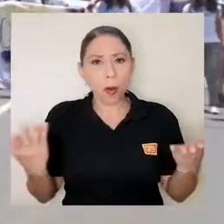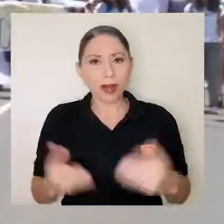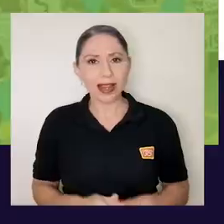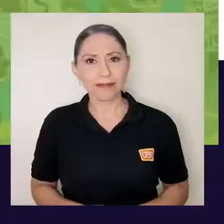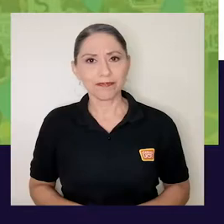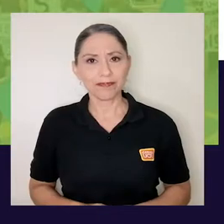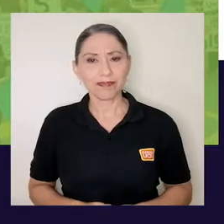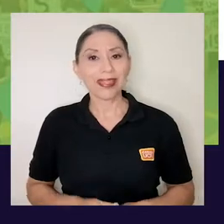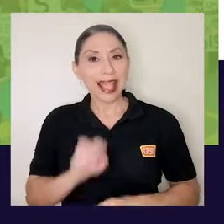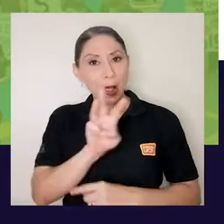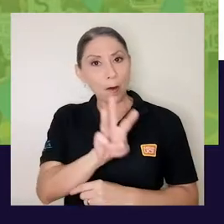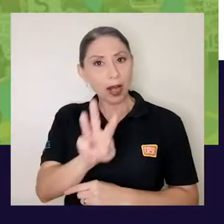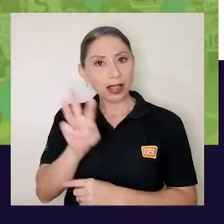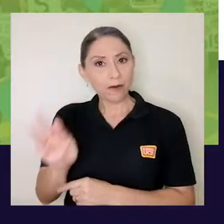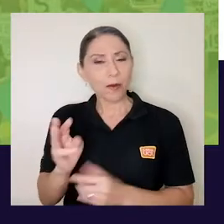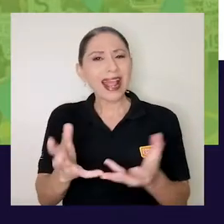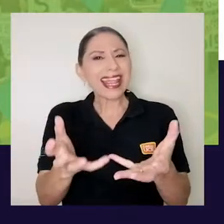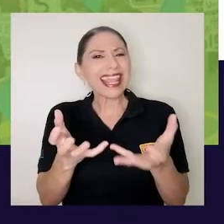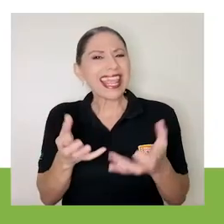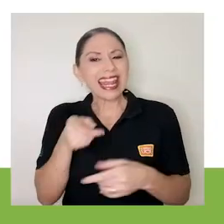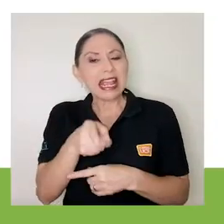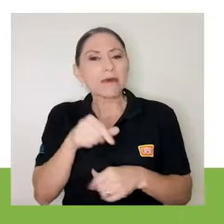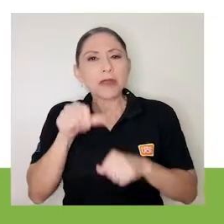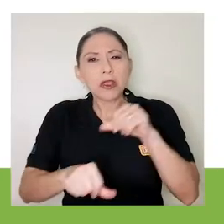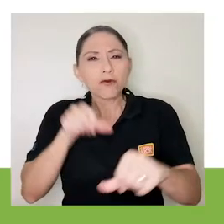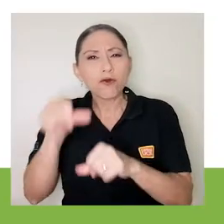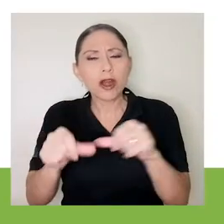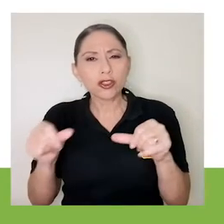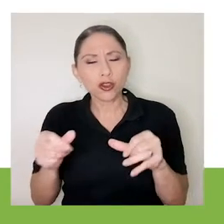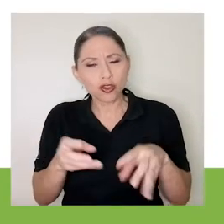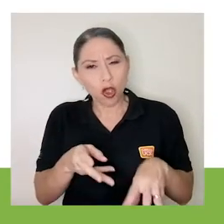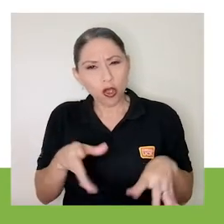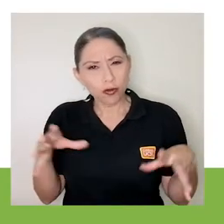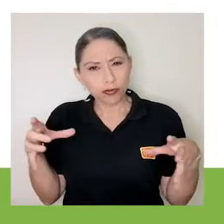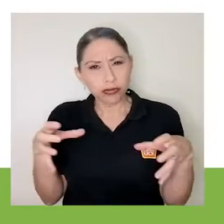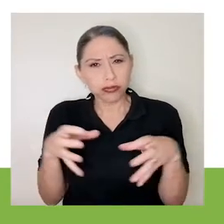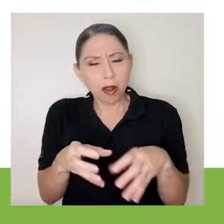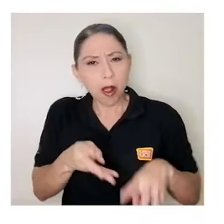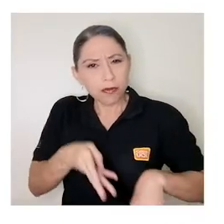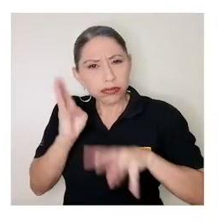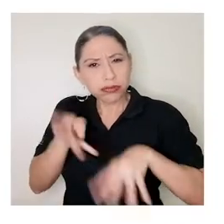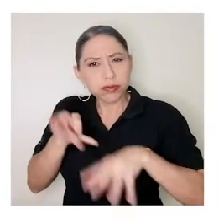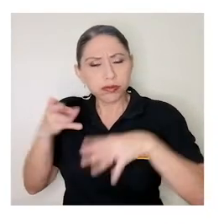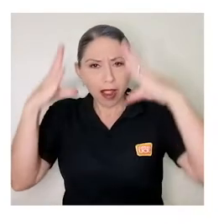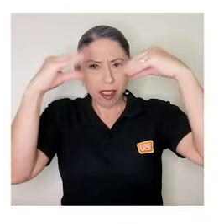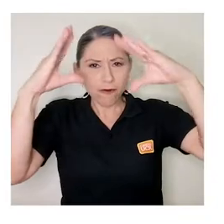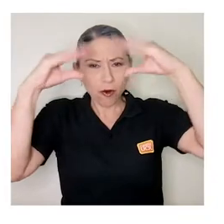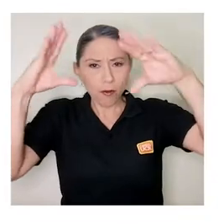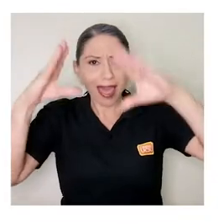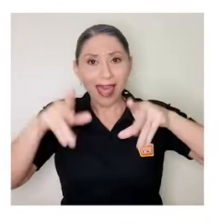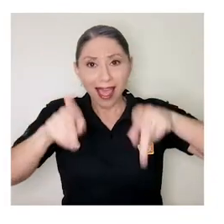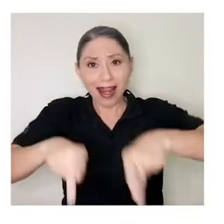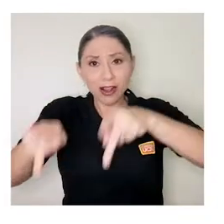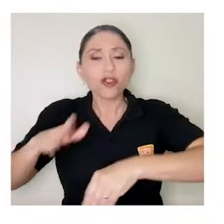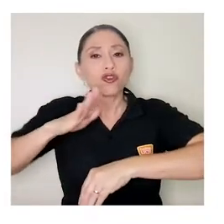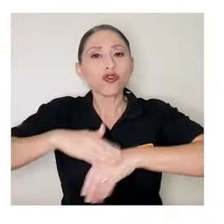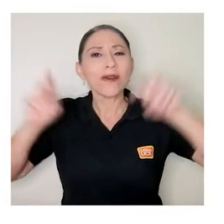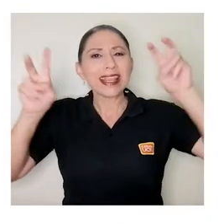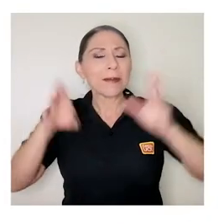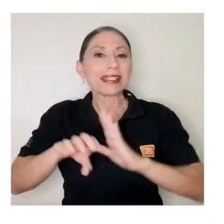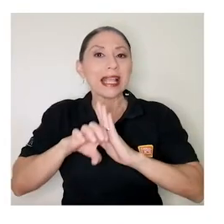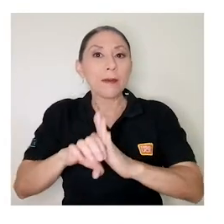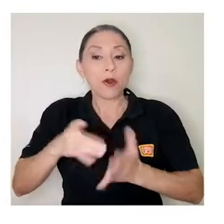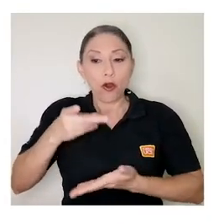La plataforma pretende reunir esfuerzos para mantener informada a la población sobre temas como el financiamiento de la